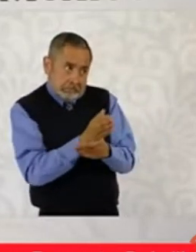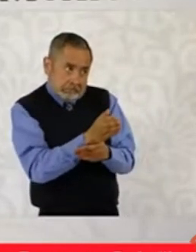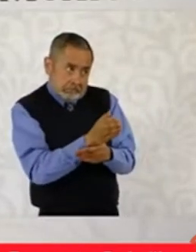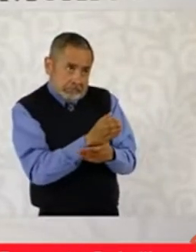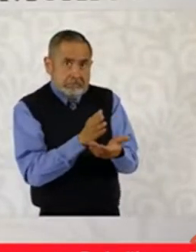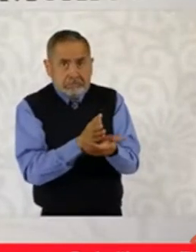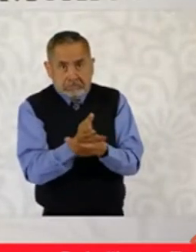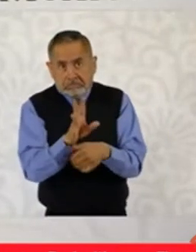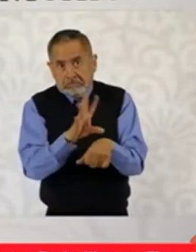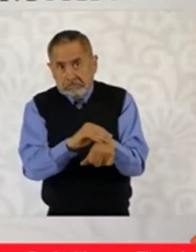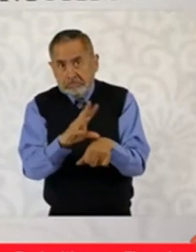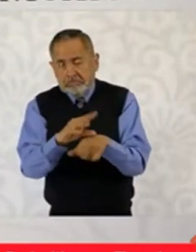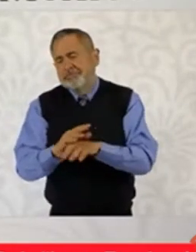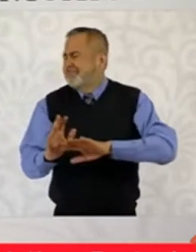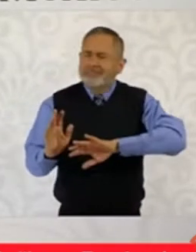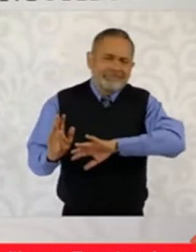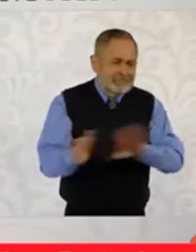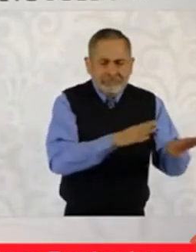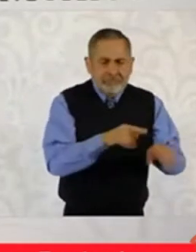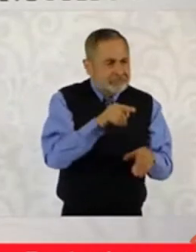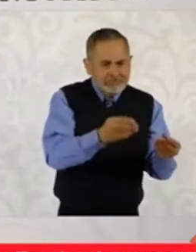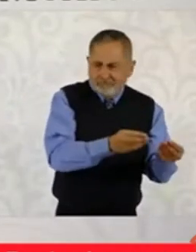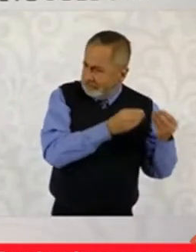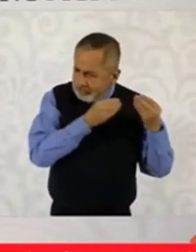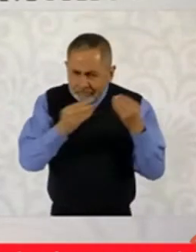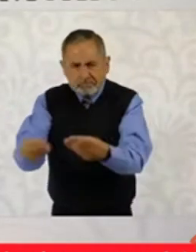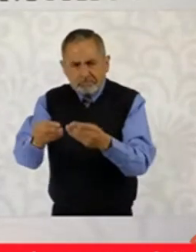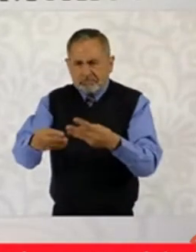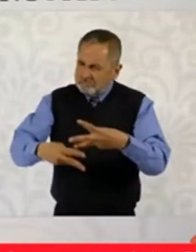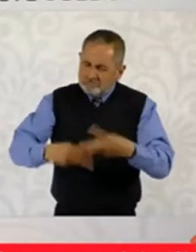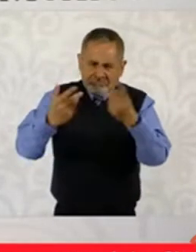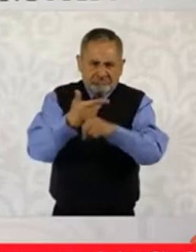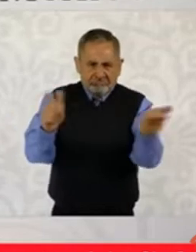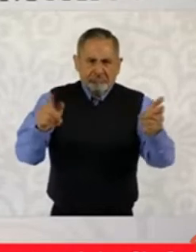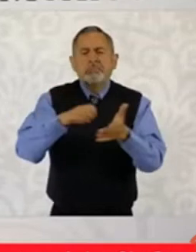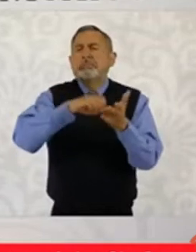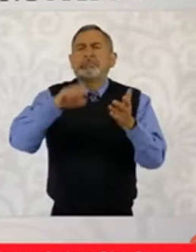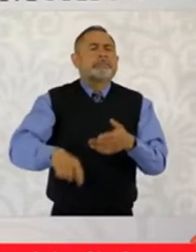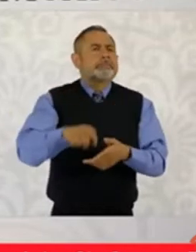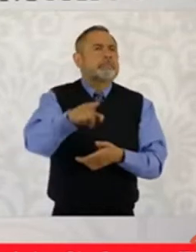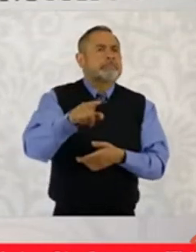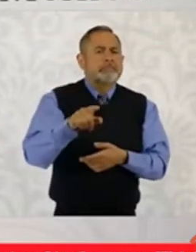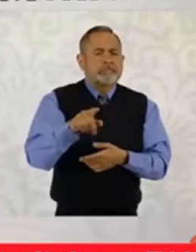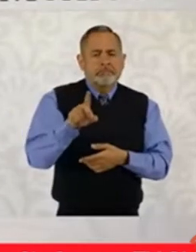A ver, la base de datos de